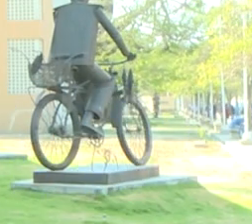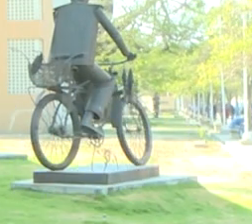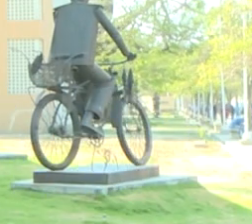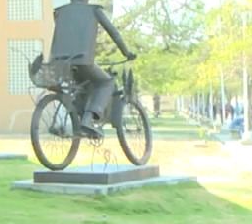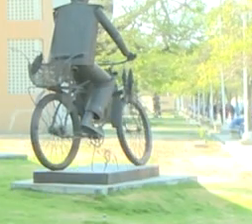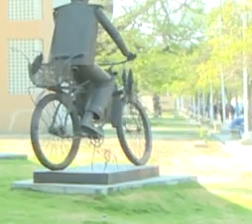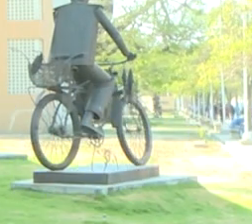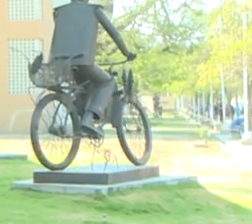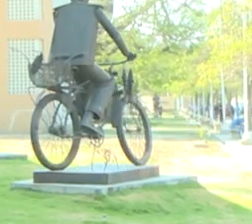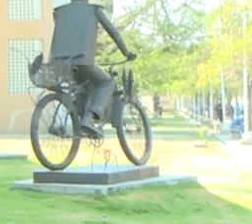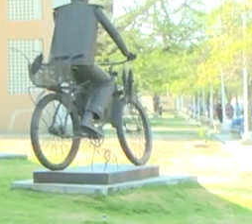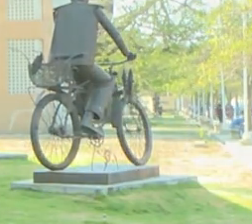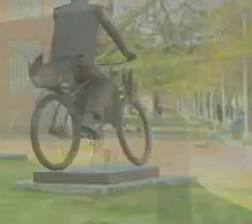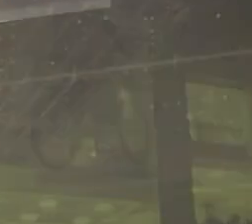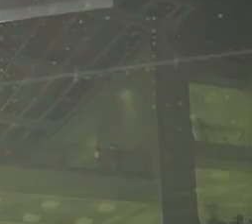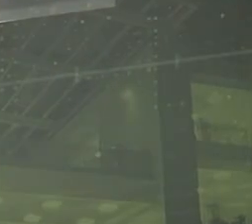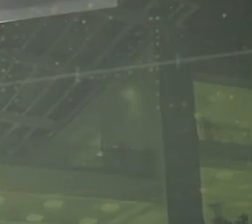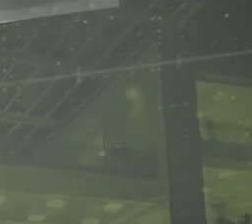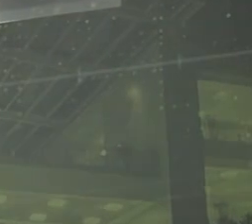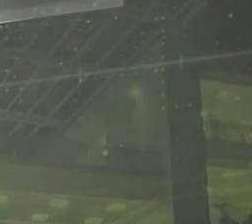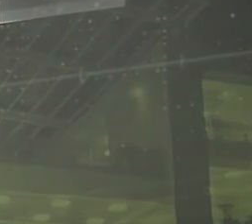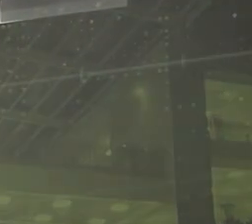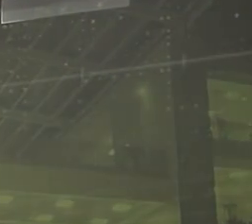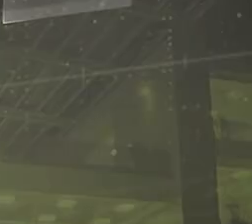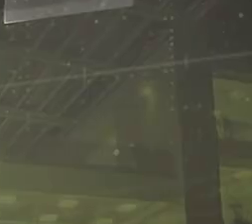Campus. Esto es El Campus TV.